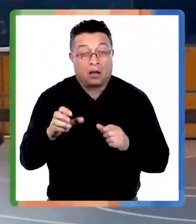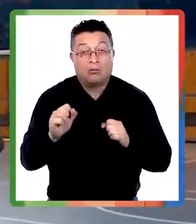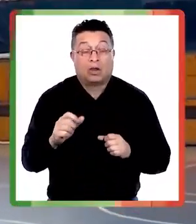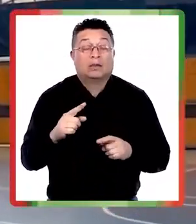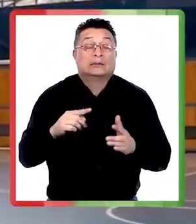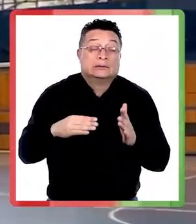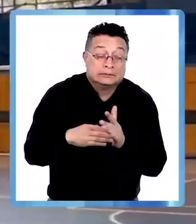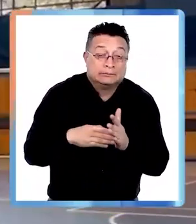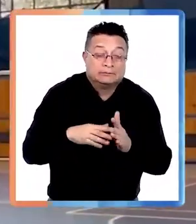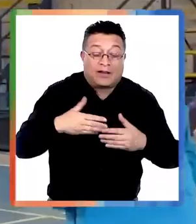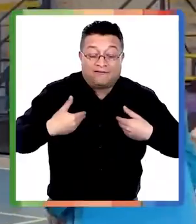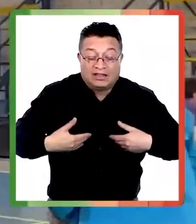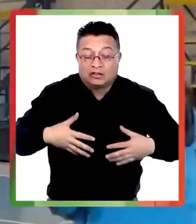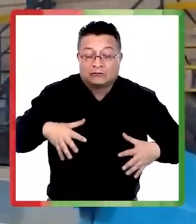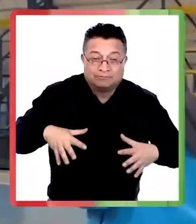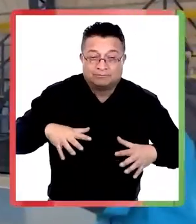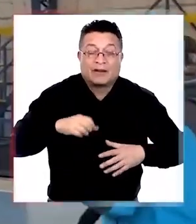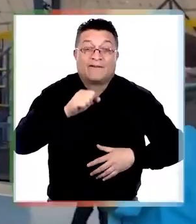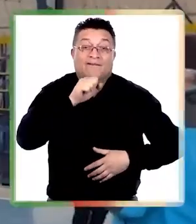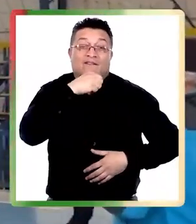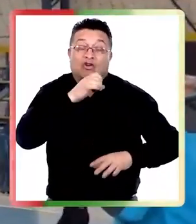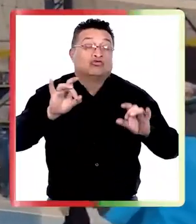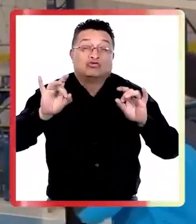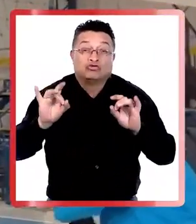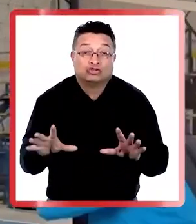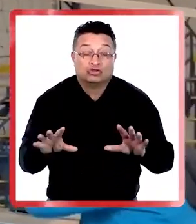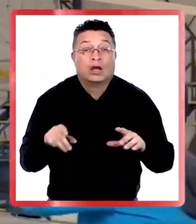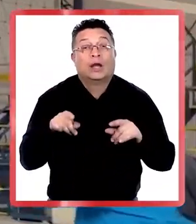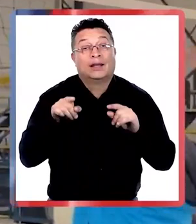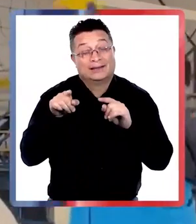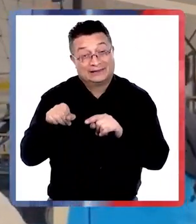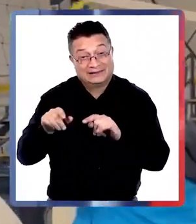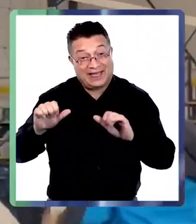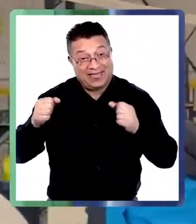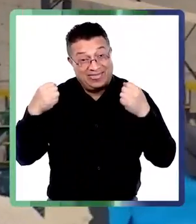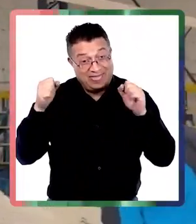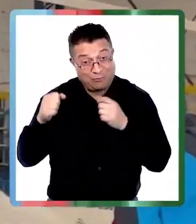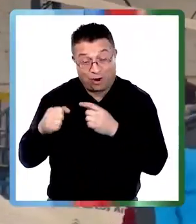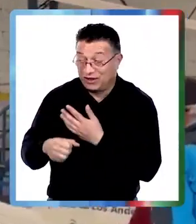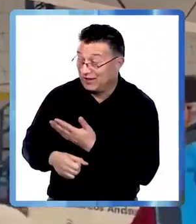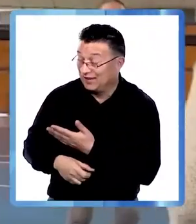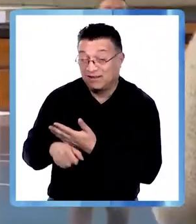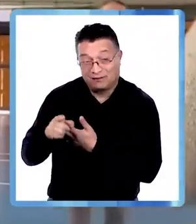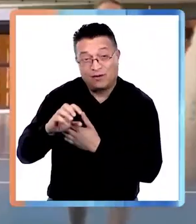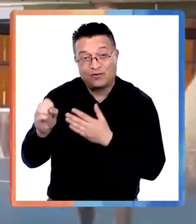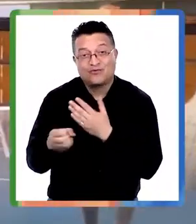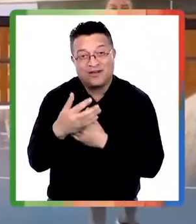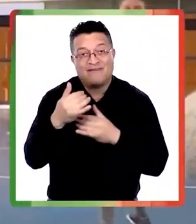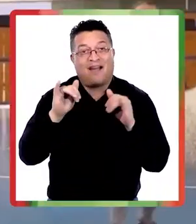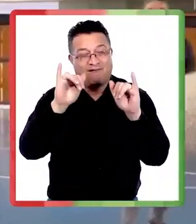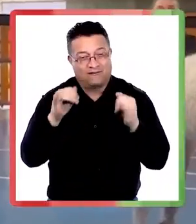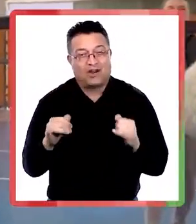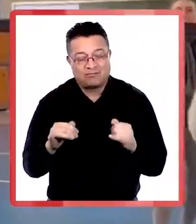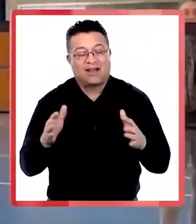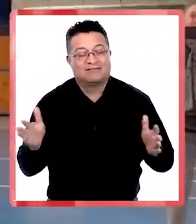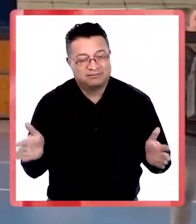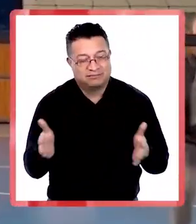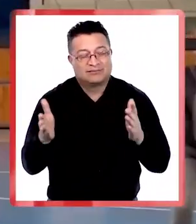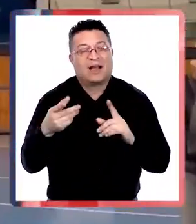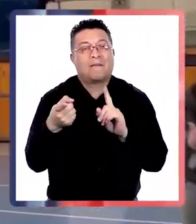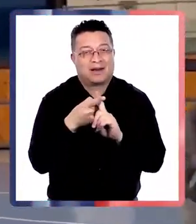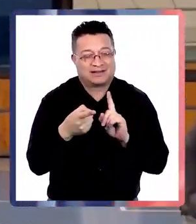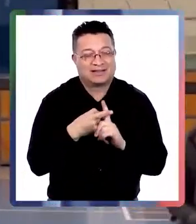de las posibles limitaciones físicas asociadas con el envejecimiento, el Newcomb ofrece una nueva manera atractiva